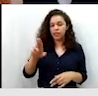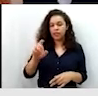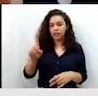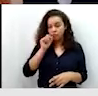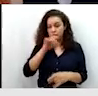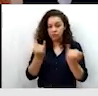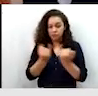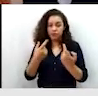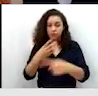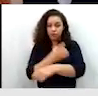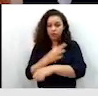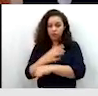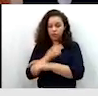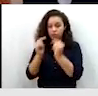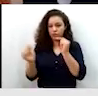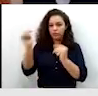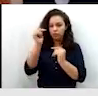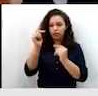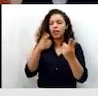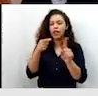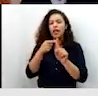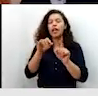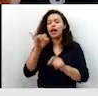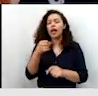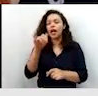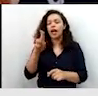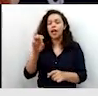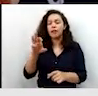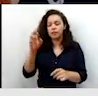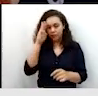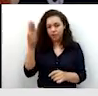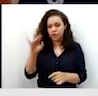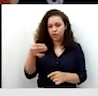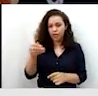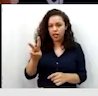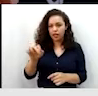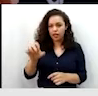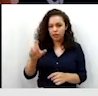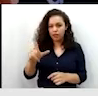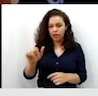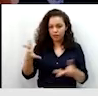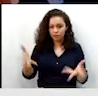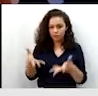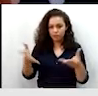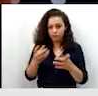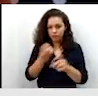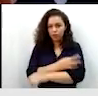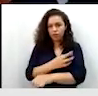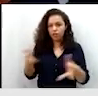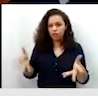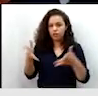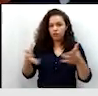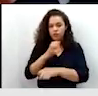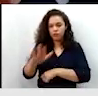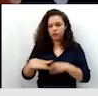mi coordinador inmediato, el maestro Javier Santillán Moncayo, coordinador de Fomento Sanitario. Pues